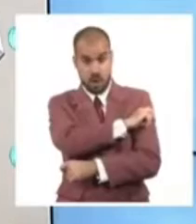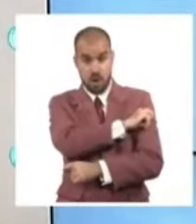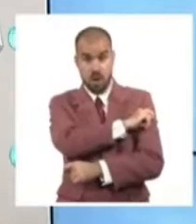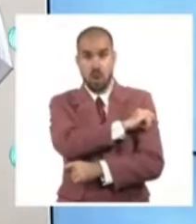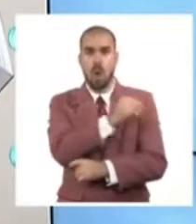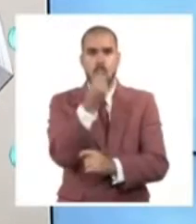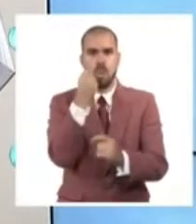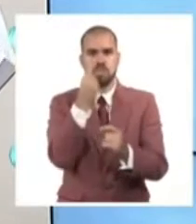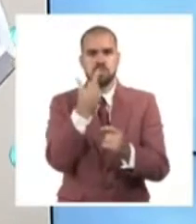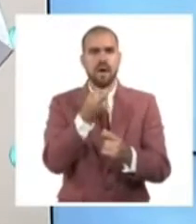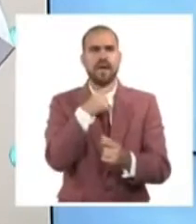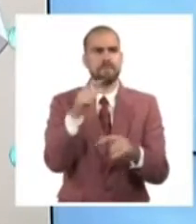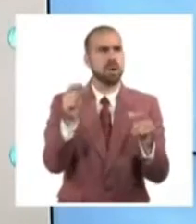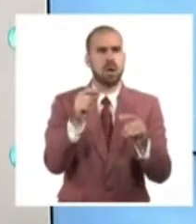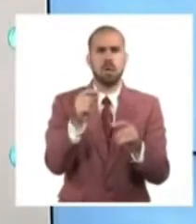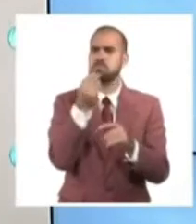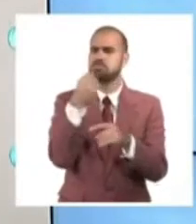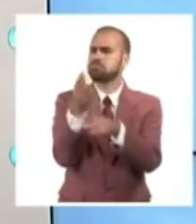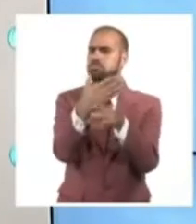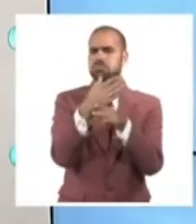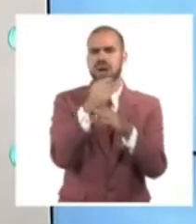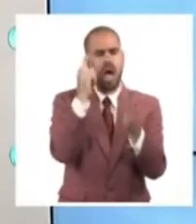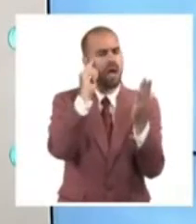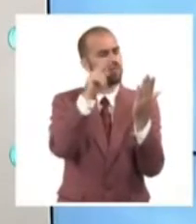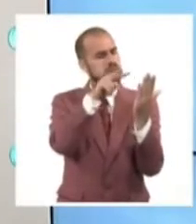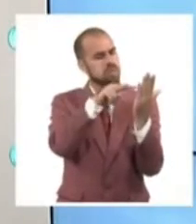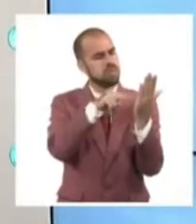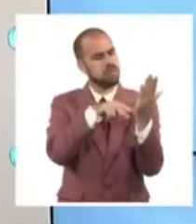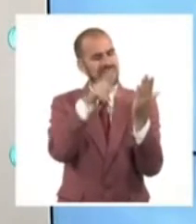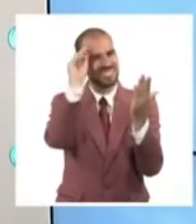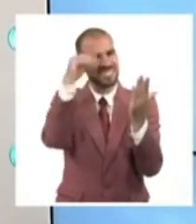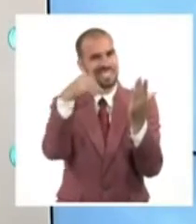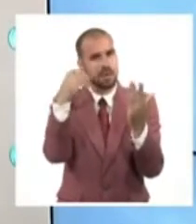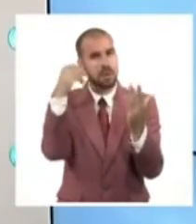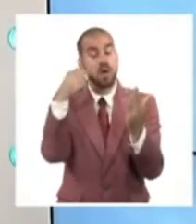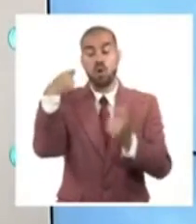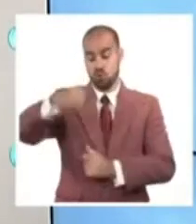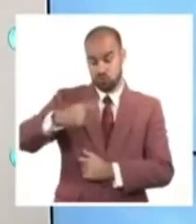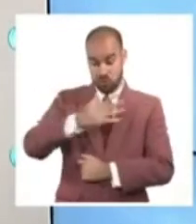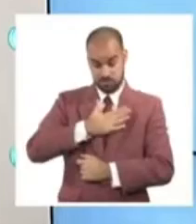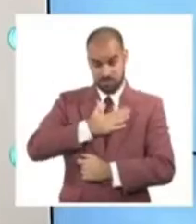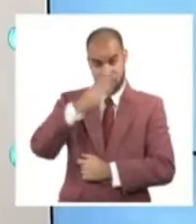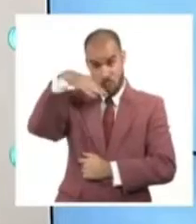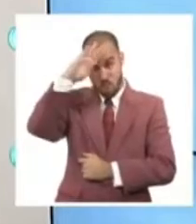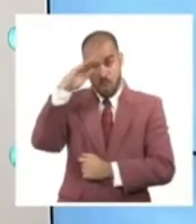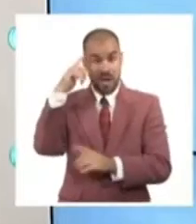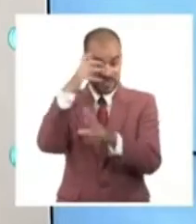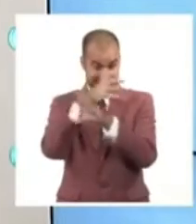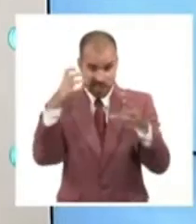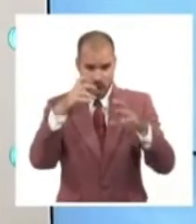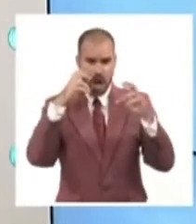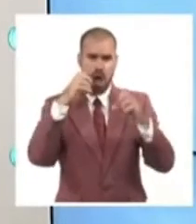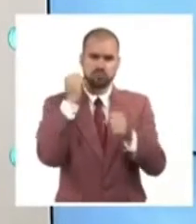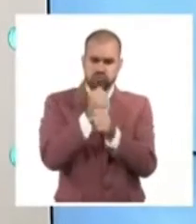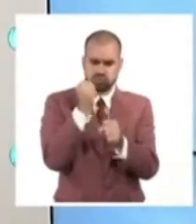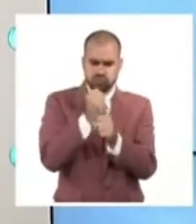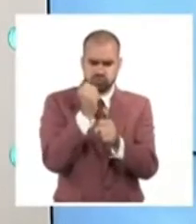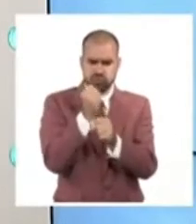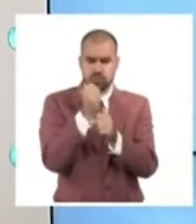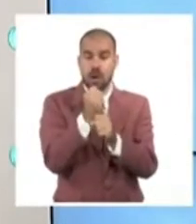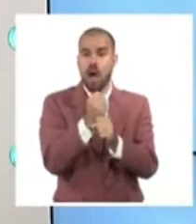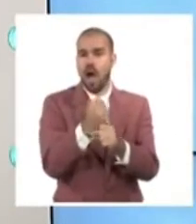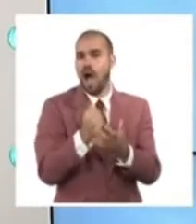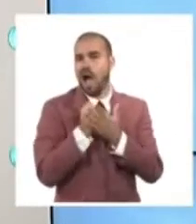pueblo, para todo el mundo, de un referente de evaluar cómo la ciencia jurídica en Cuba aporta a la construcción de una sociedad que al final